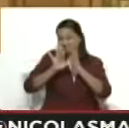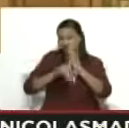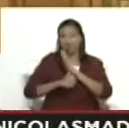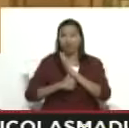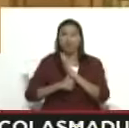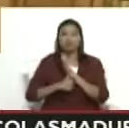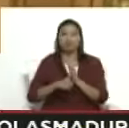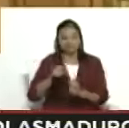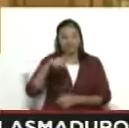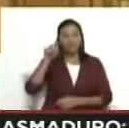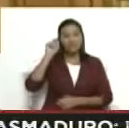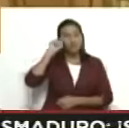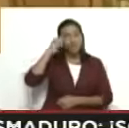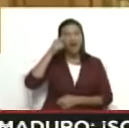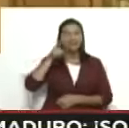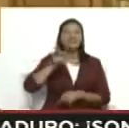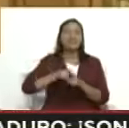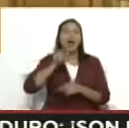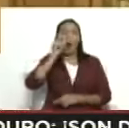queda, ¿cómo se llama?